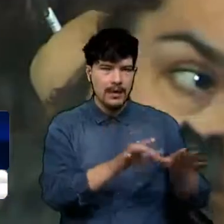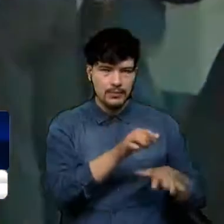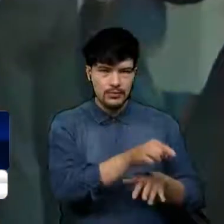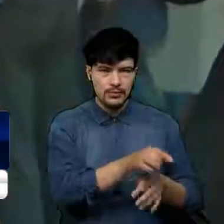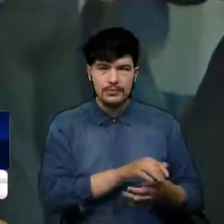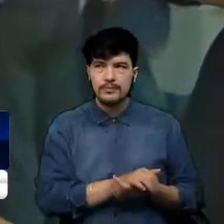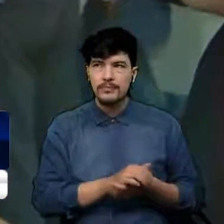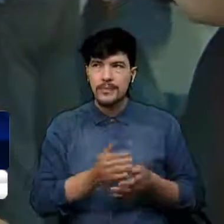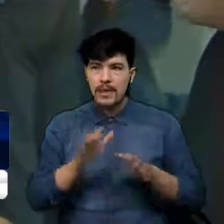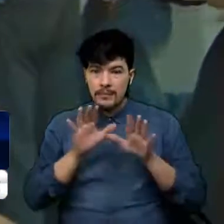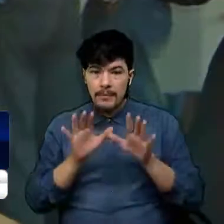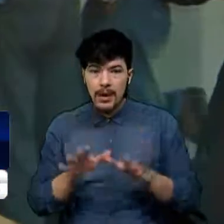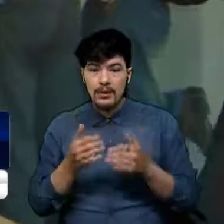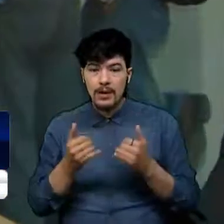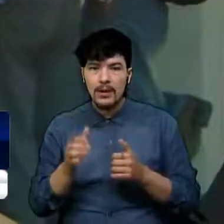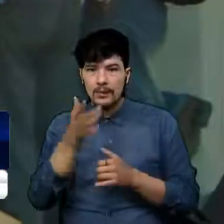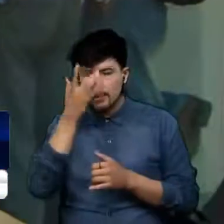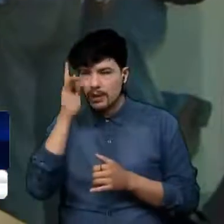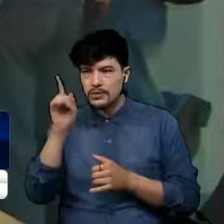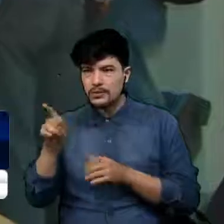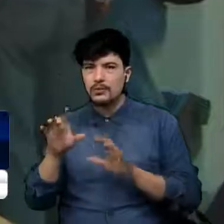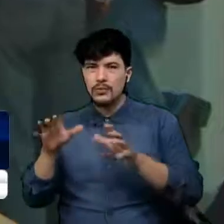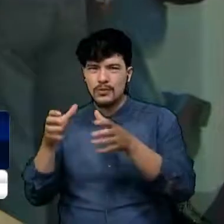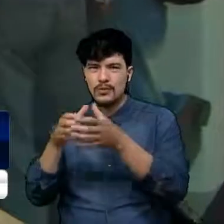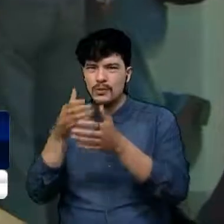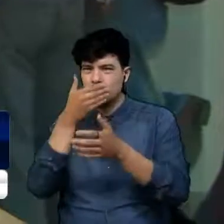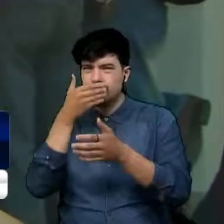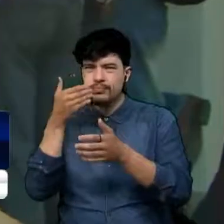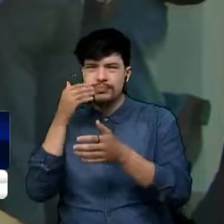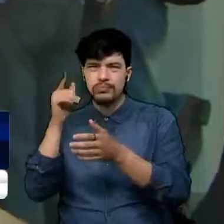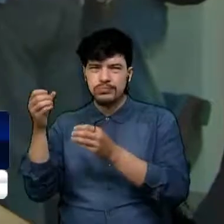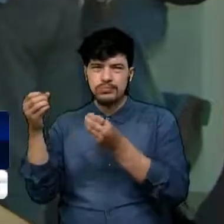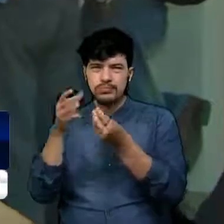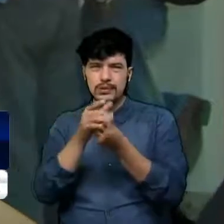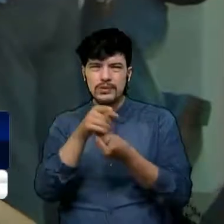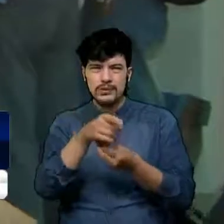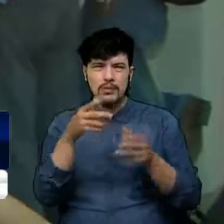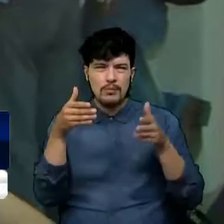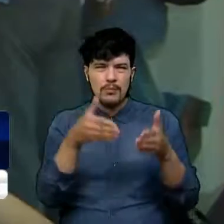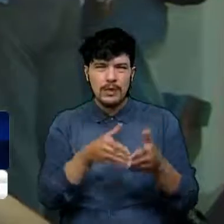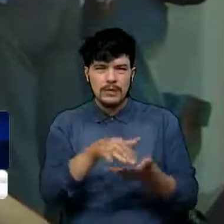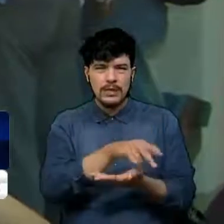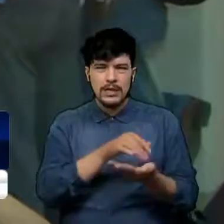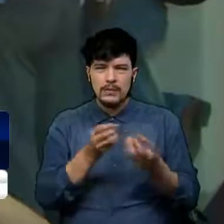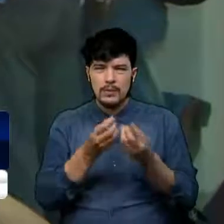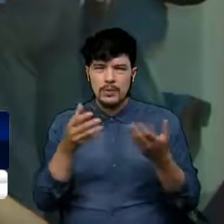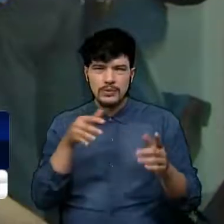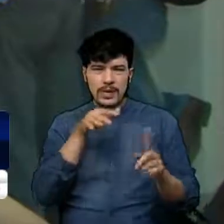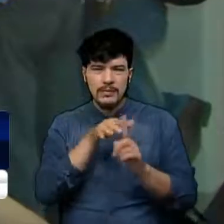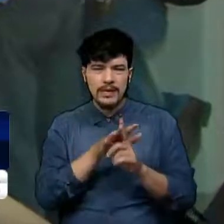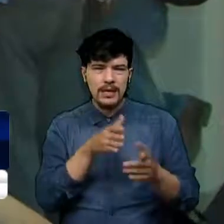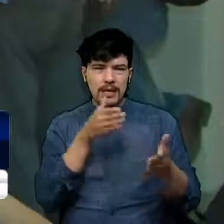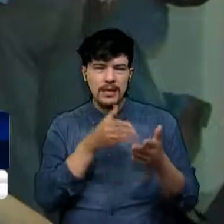de actividades del que estamos siendo víctimas por las amenazas en la zona, el corredor hacia el Puerto Santander, tenemos